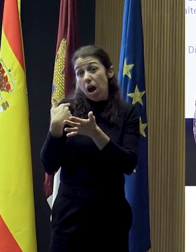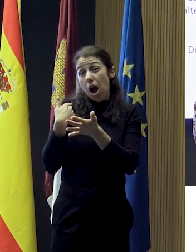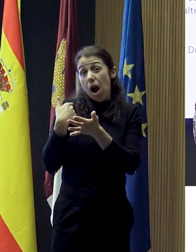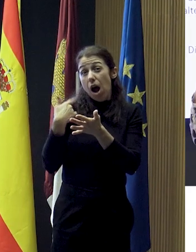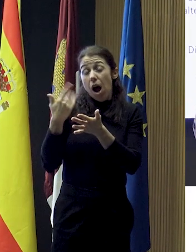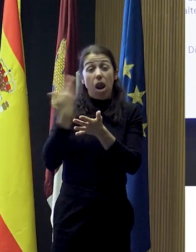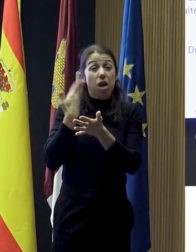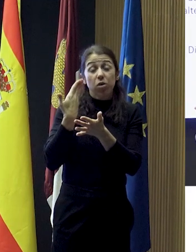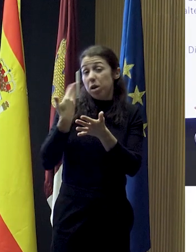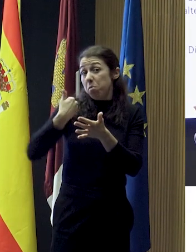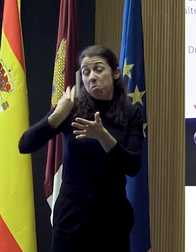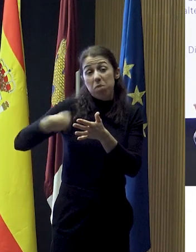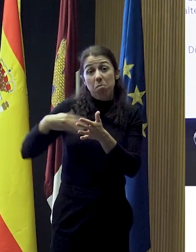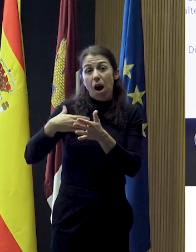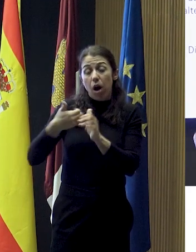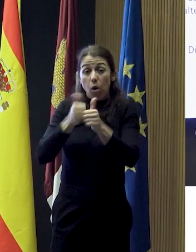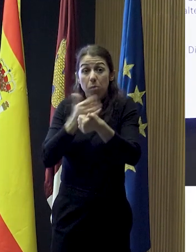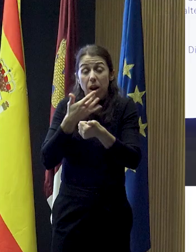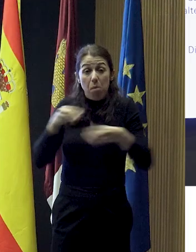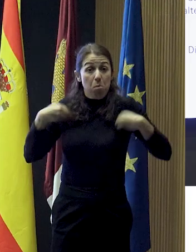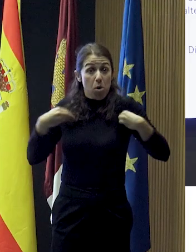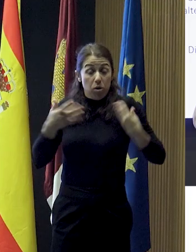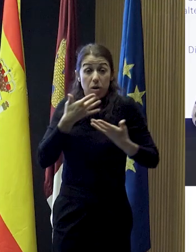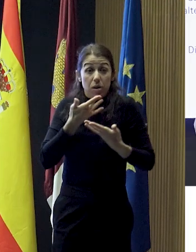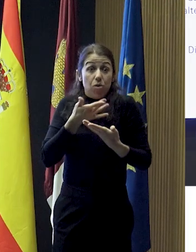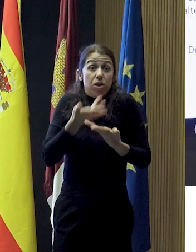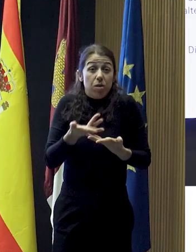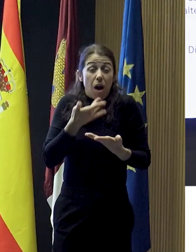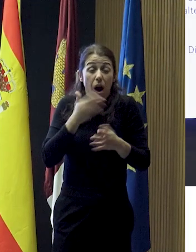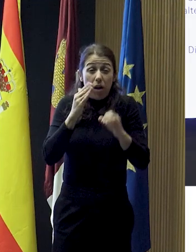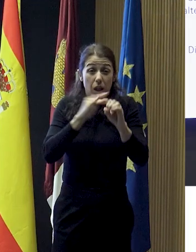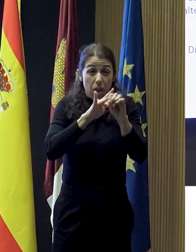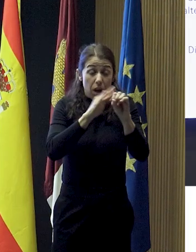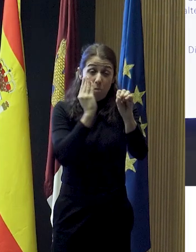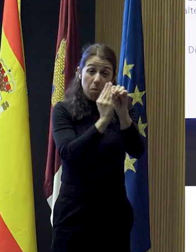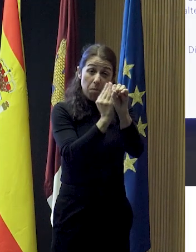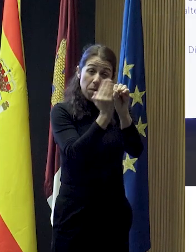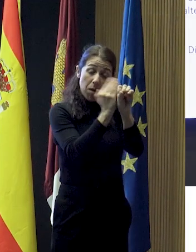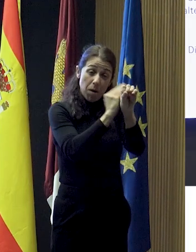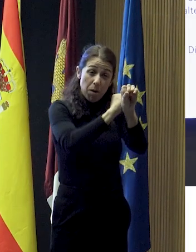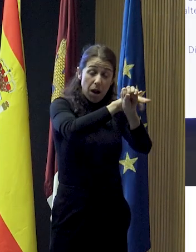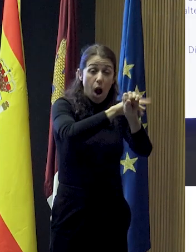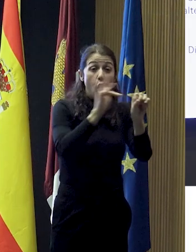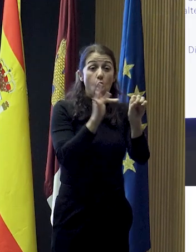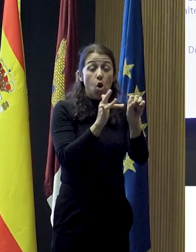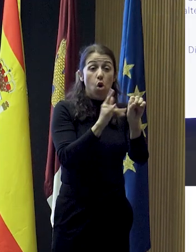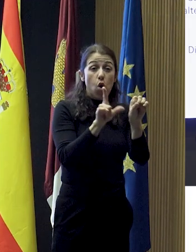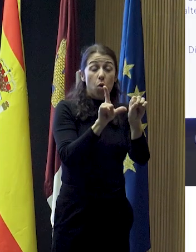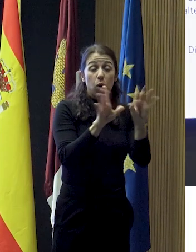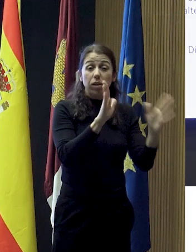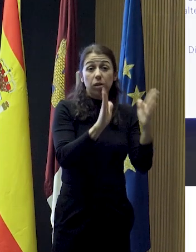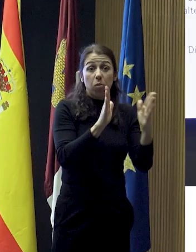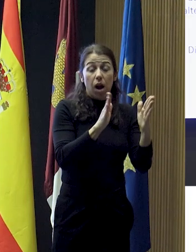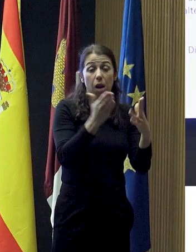mismas lesiones en macacos. Y entonces lo que se iba es lesionando distintas partes del lóbulo temporal medial, entre ellas